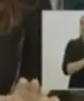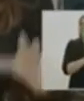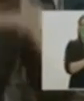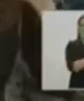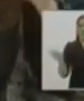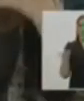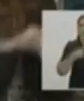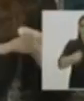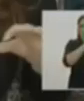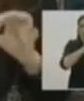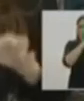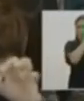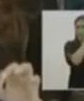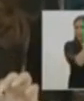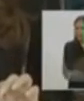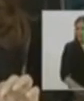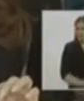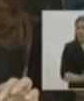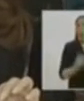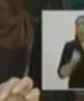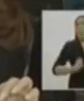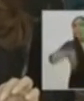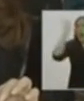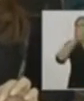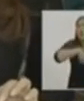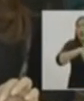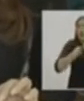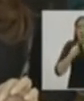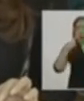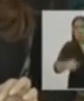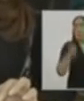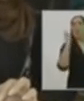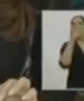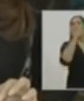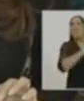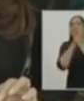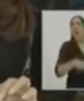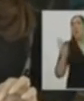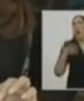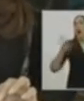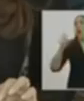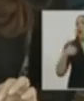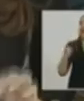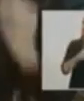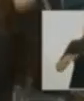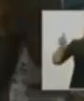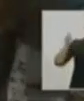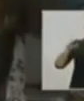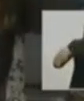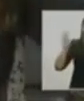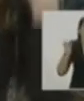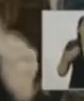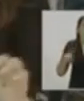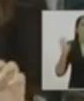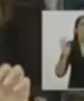ahí sobre ese terreno de Néstor, Lázaro Báez construye un condominio con varios departamentos que después él mismo le termina